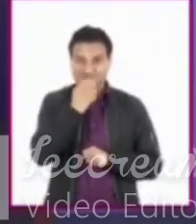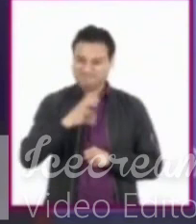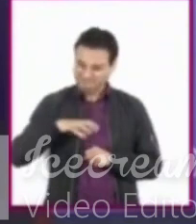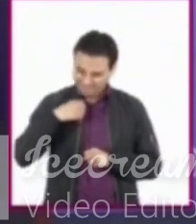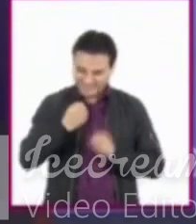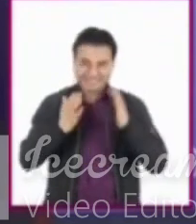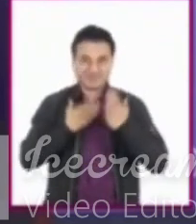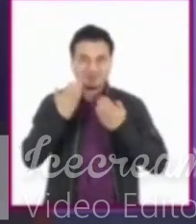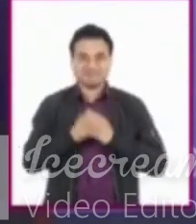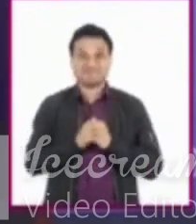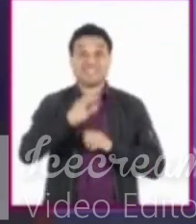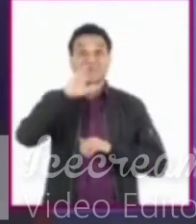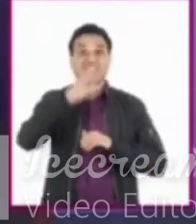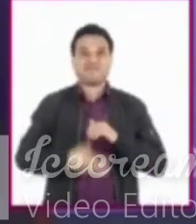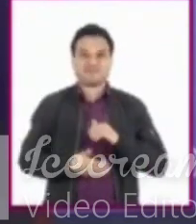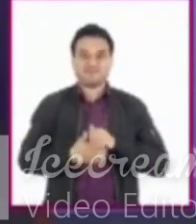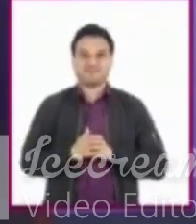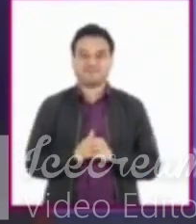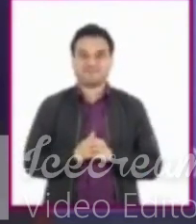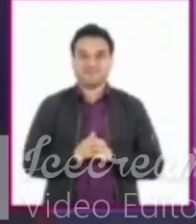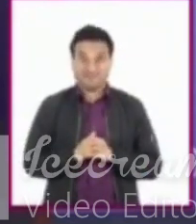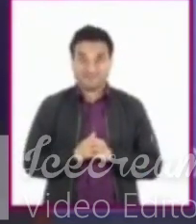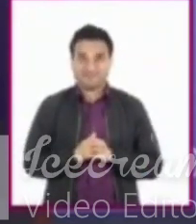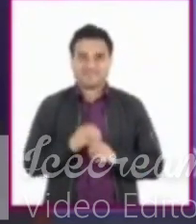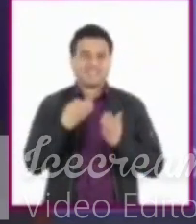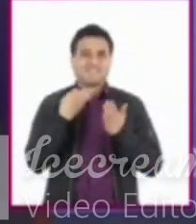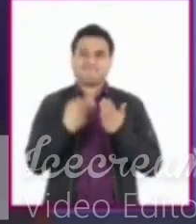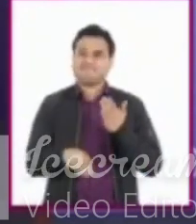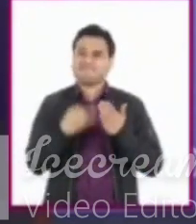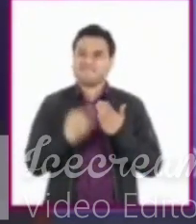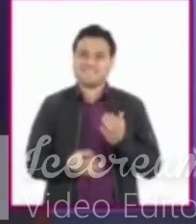¿Listos? Terminamos. Pero aún nos queda mucho por